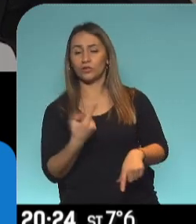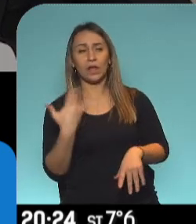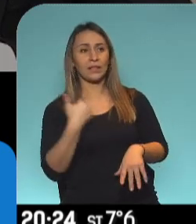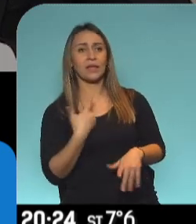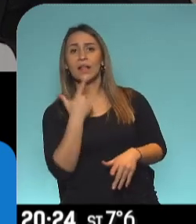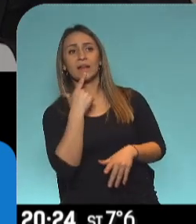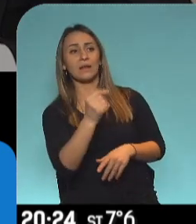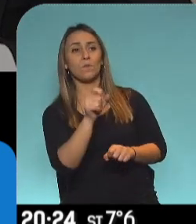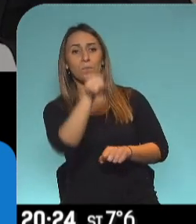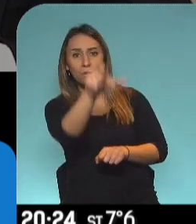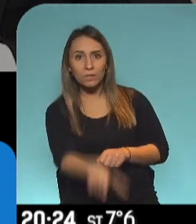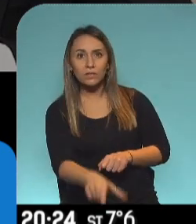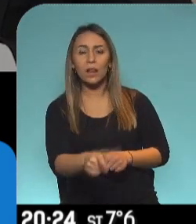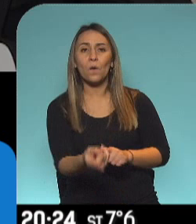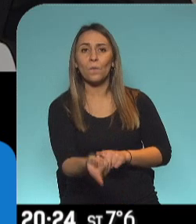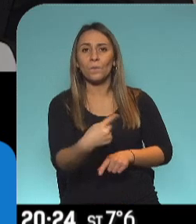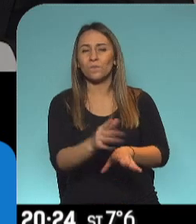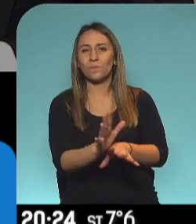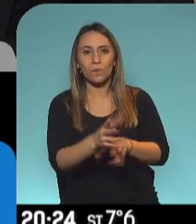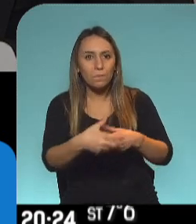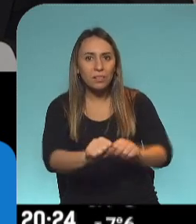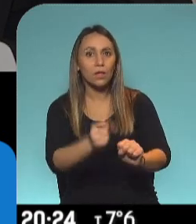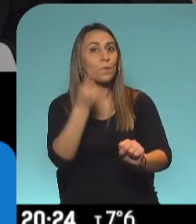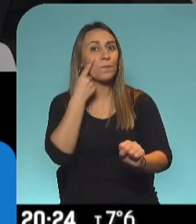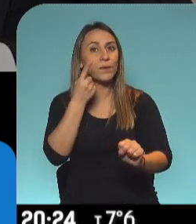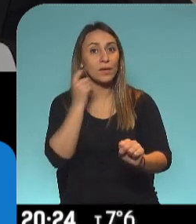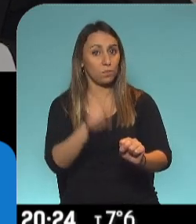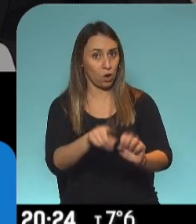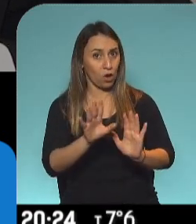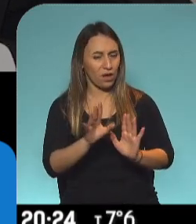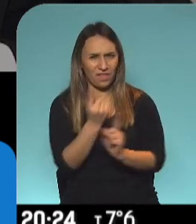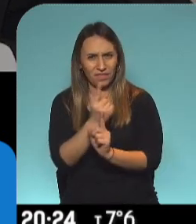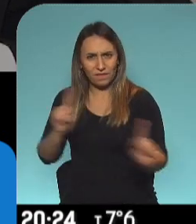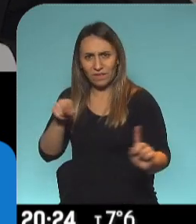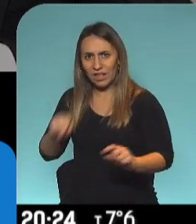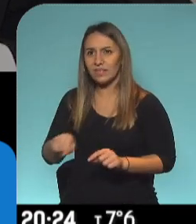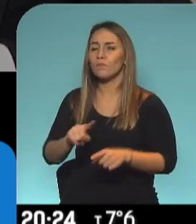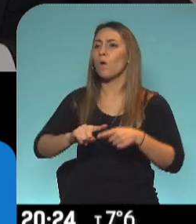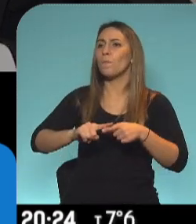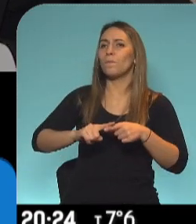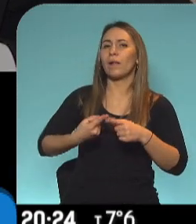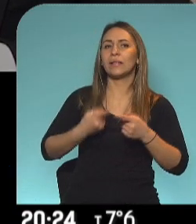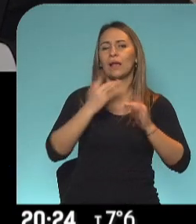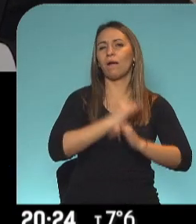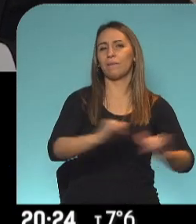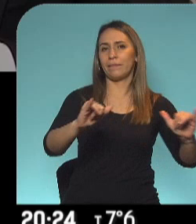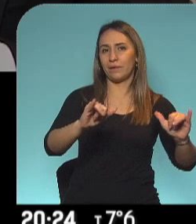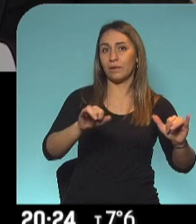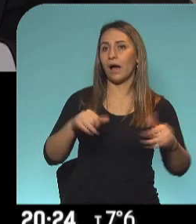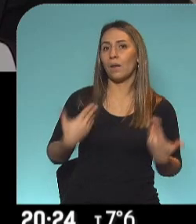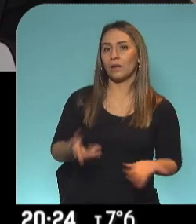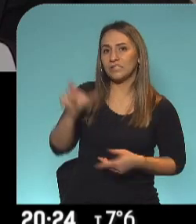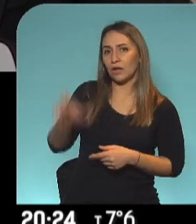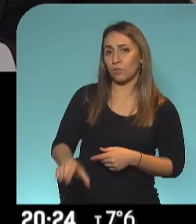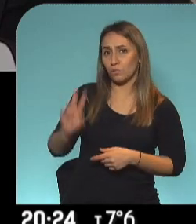por la vida, por la aparición con vida de Santiago Maldonado. Muy distinto es hacer política con la muerte de Fabián Gutiérrez, es muy